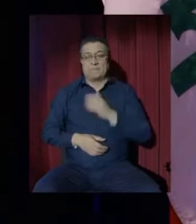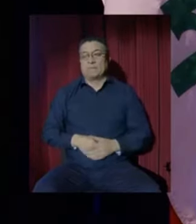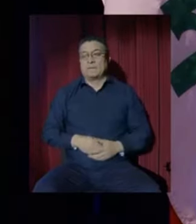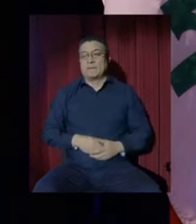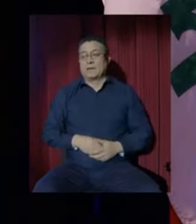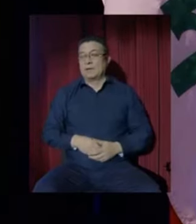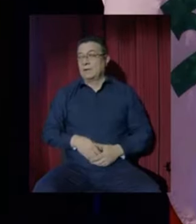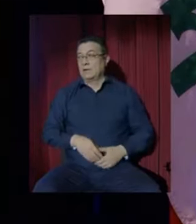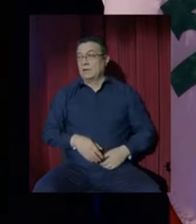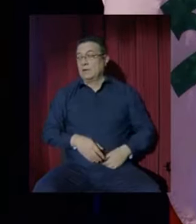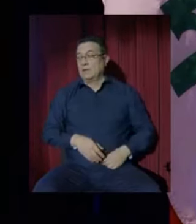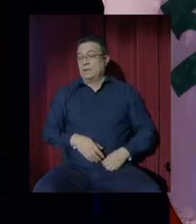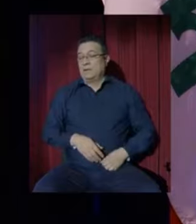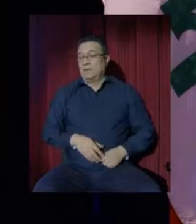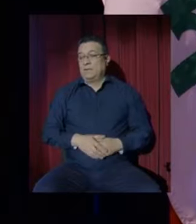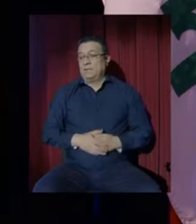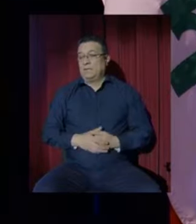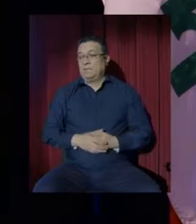no